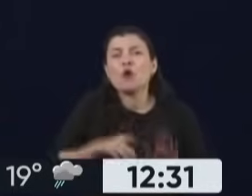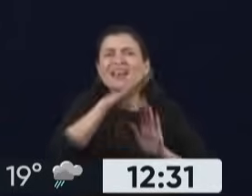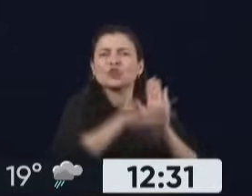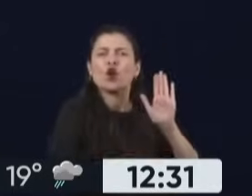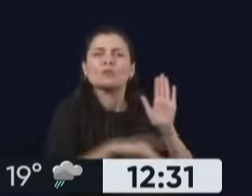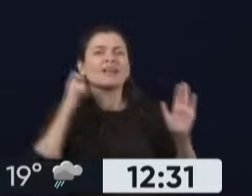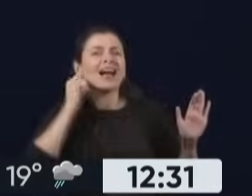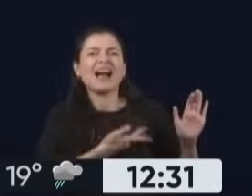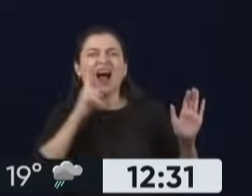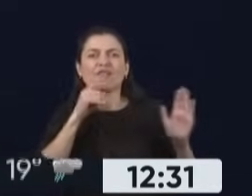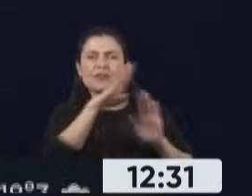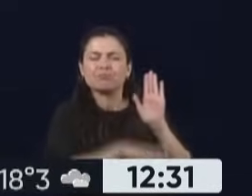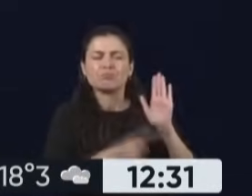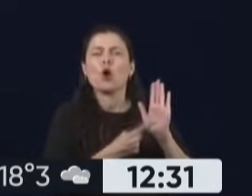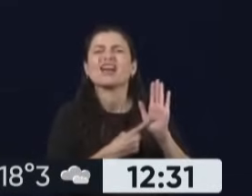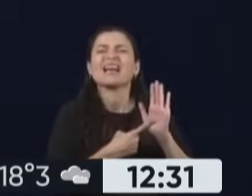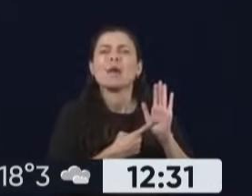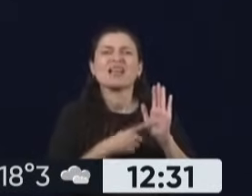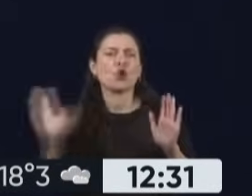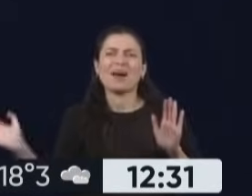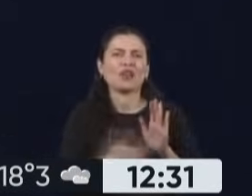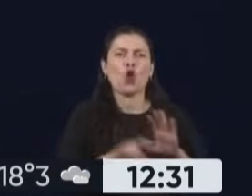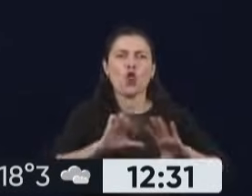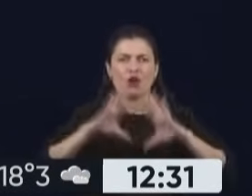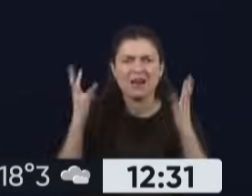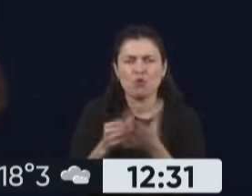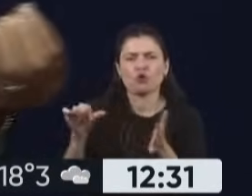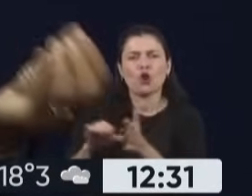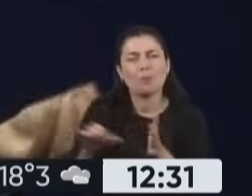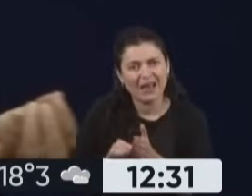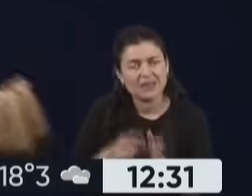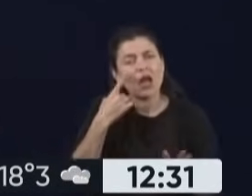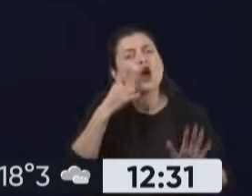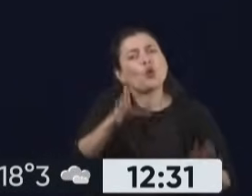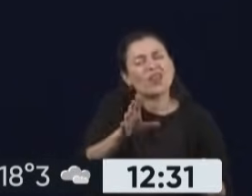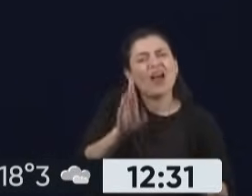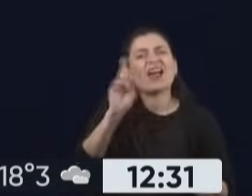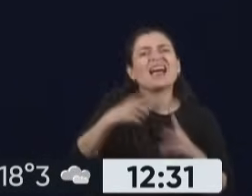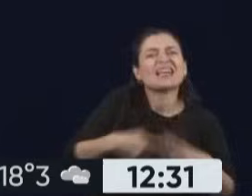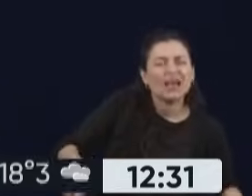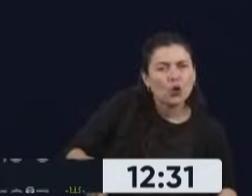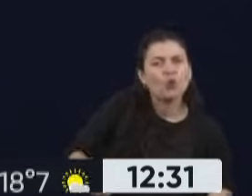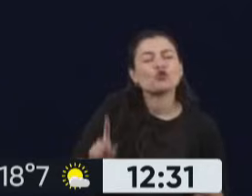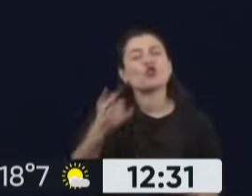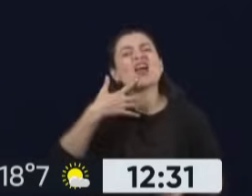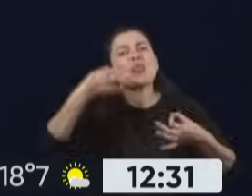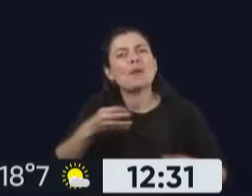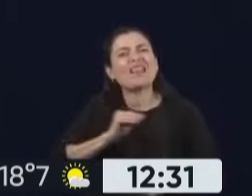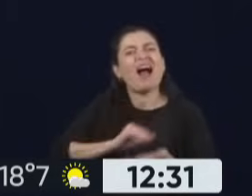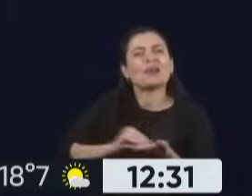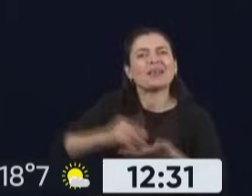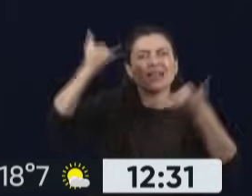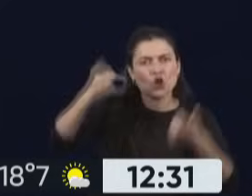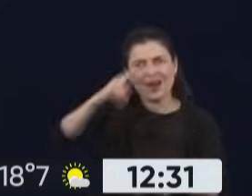generales, tiene en cuenta esto y dice: los recursos administrados y puestos en un control eficiente que